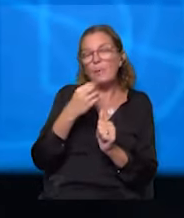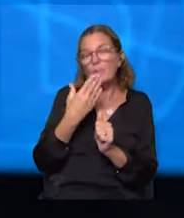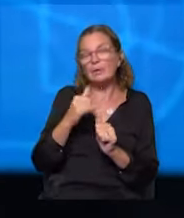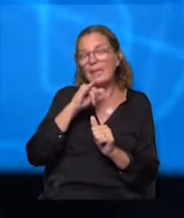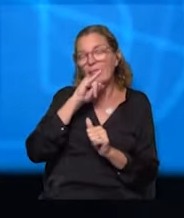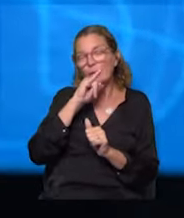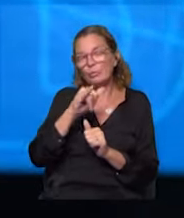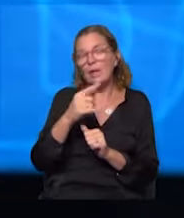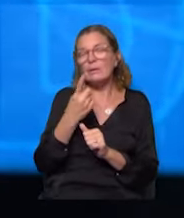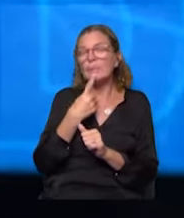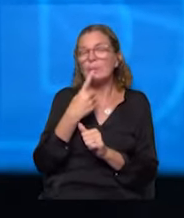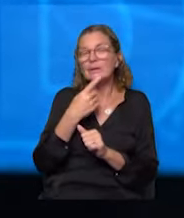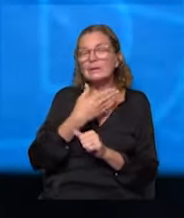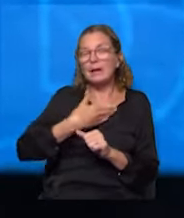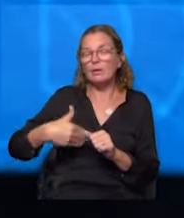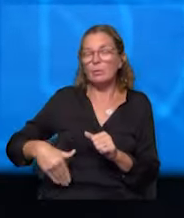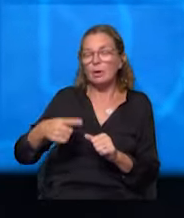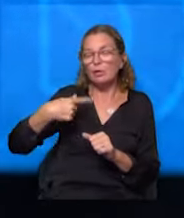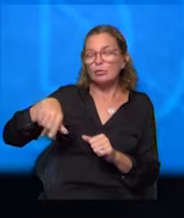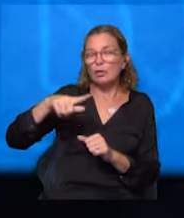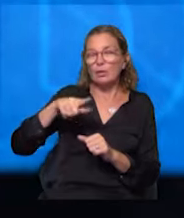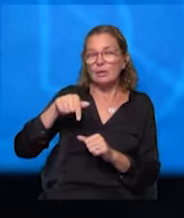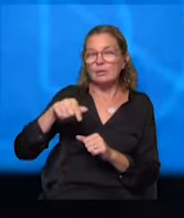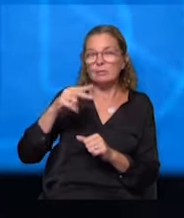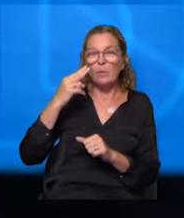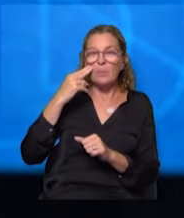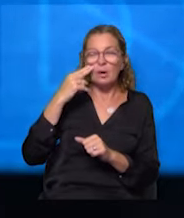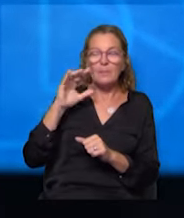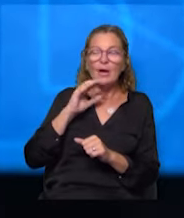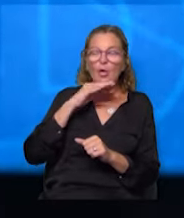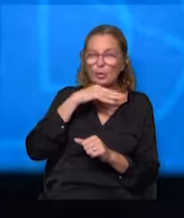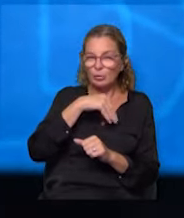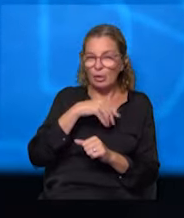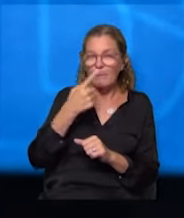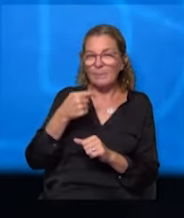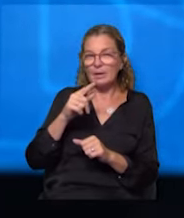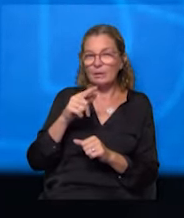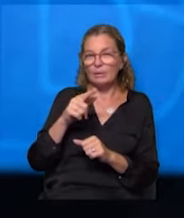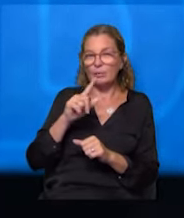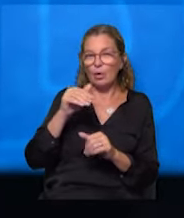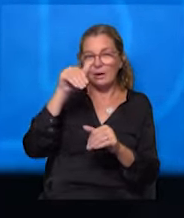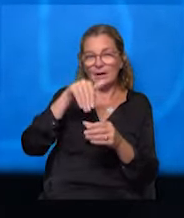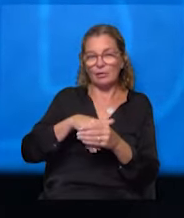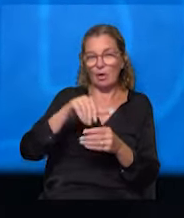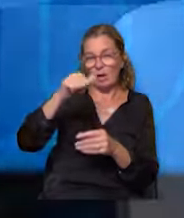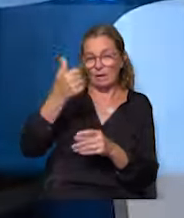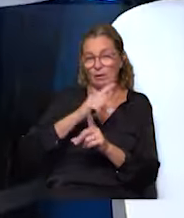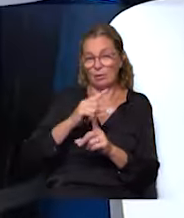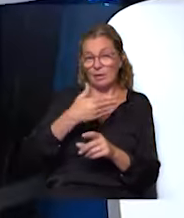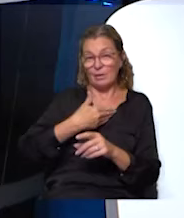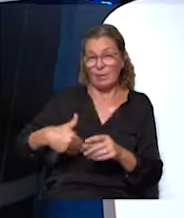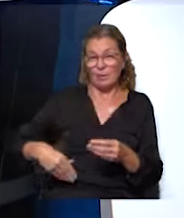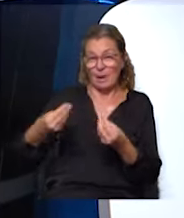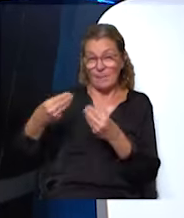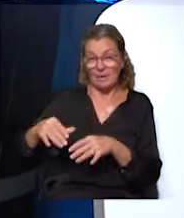denunciado las políticas del gobierno y todos estos actos de corrupción pero no tiene la elección ganada y el gobierno ha